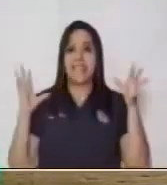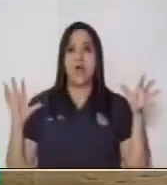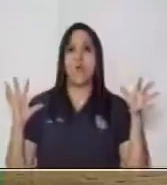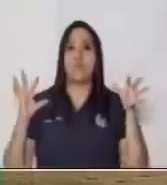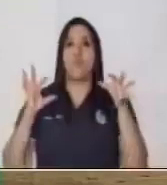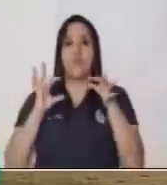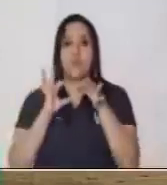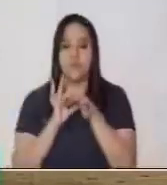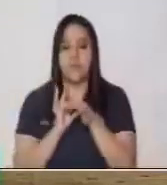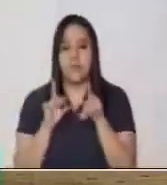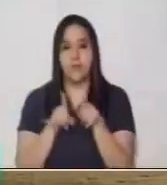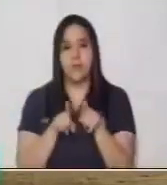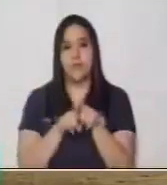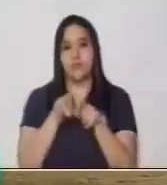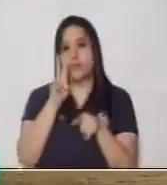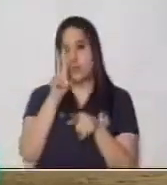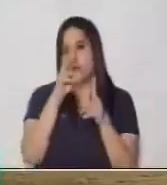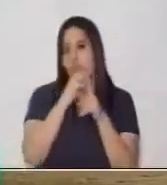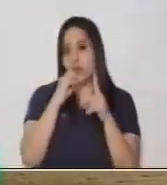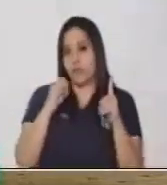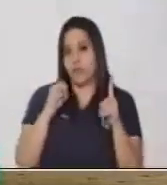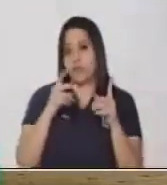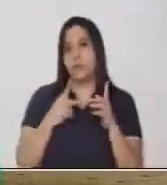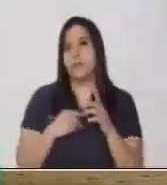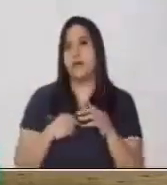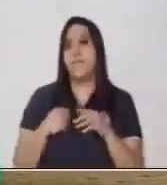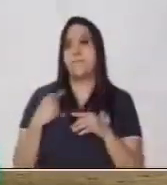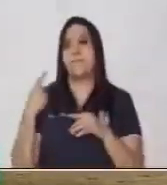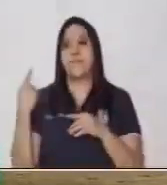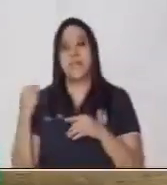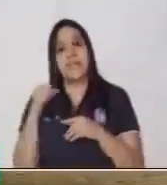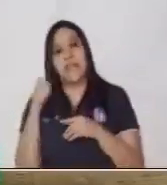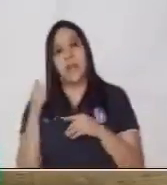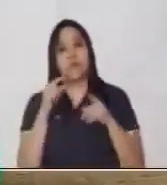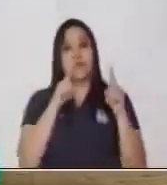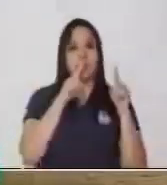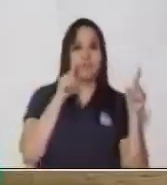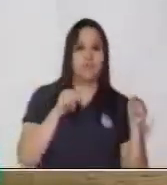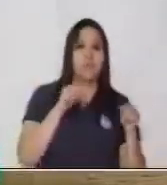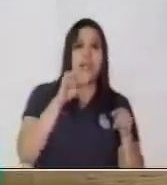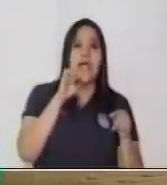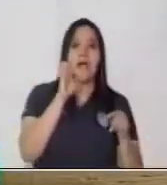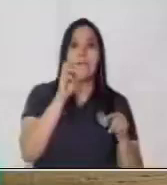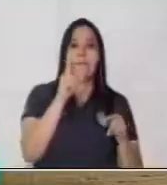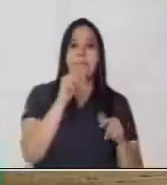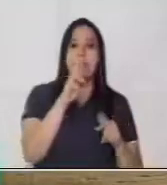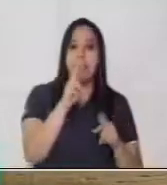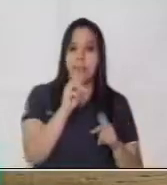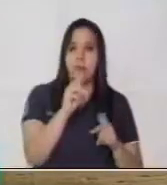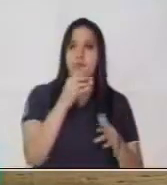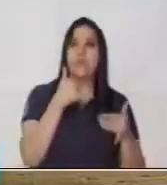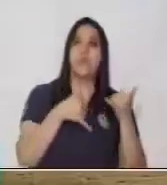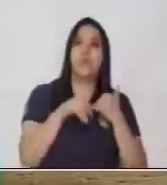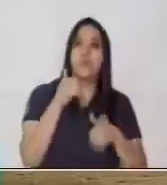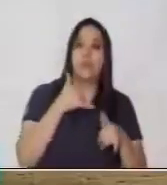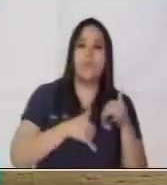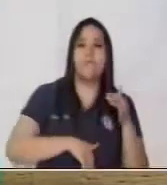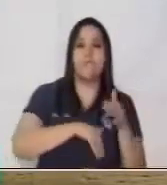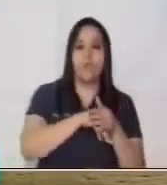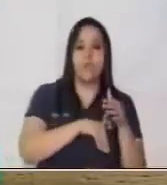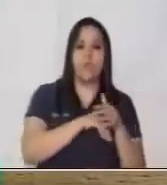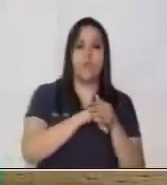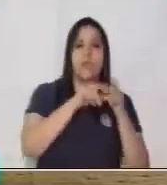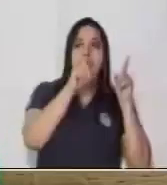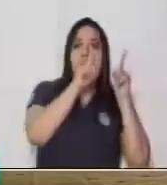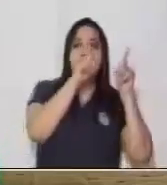proposiciones. Entonces ya encontramos, Pedro jugó fútbol, es la segunda proposición. Y lo que hacemos